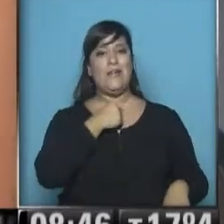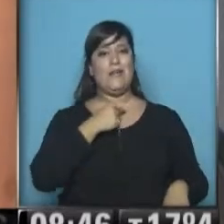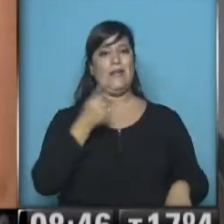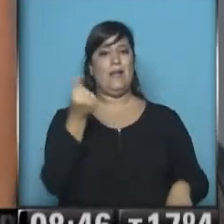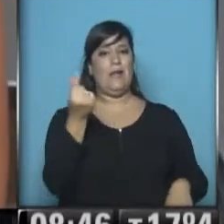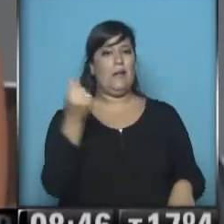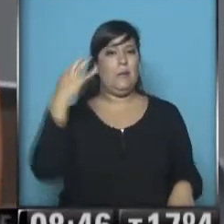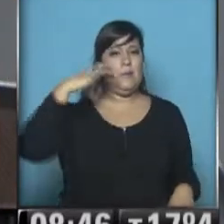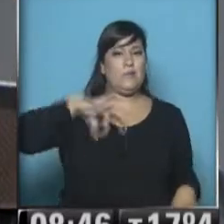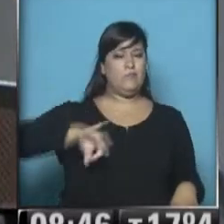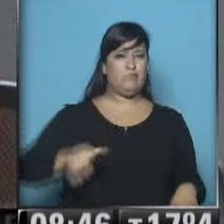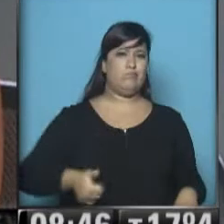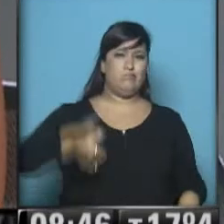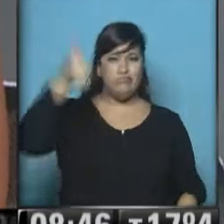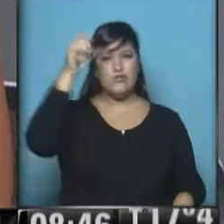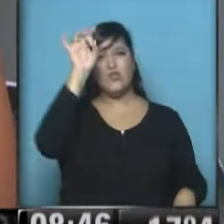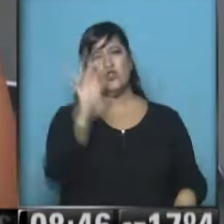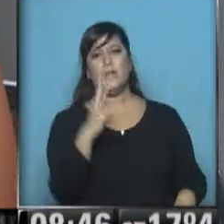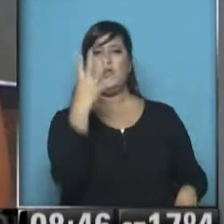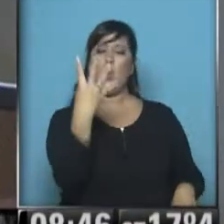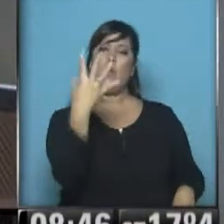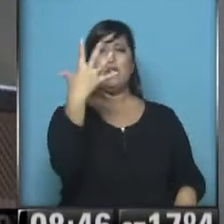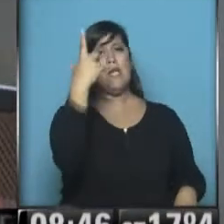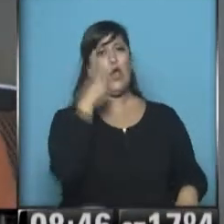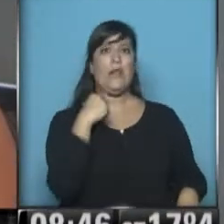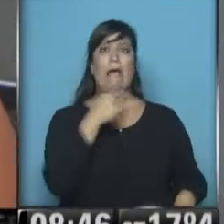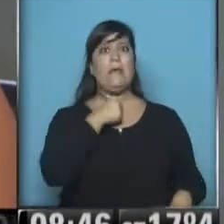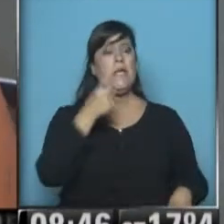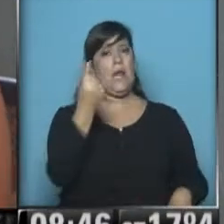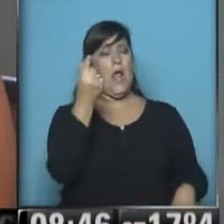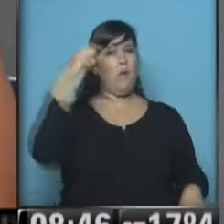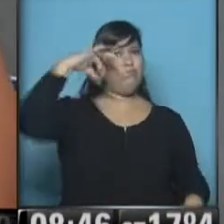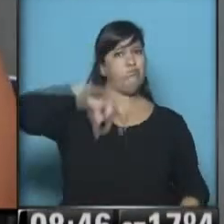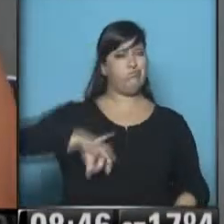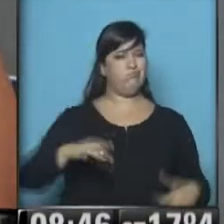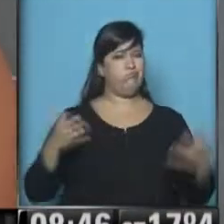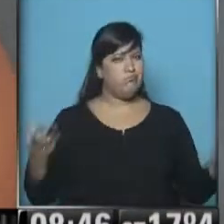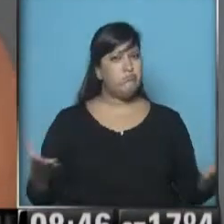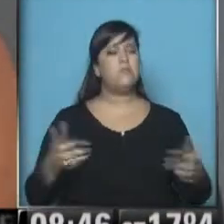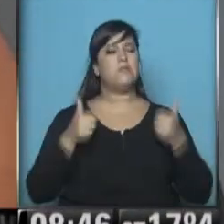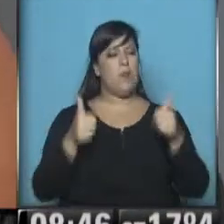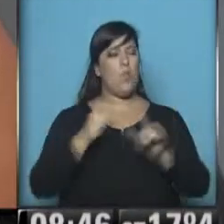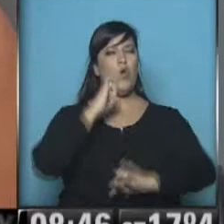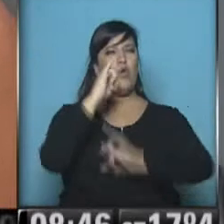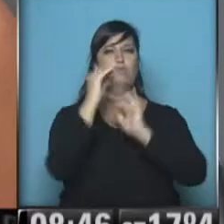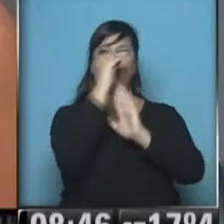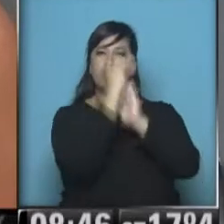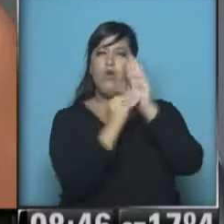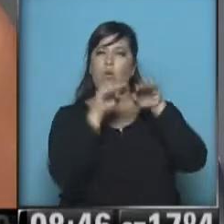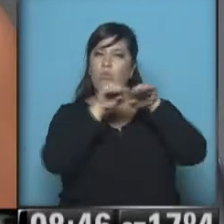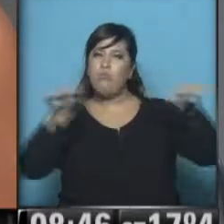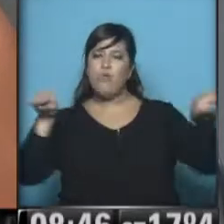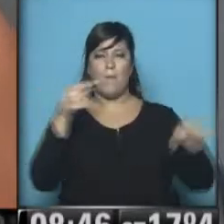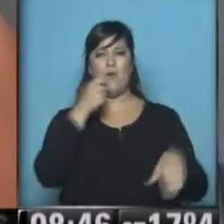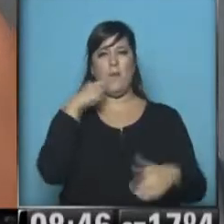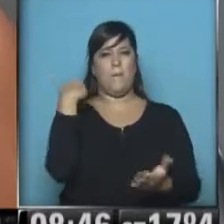precios extraordinarios en solamente 4 o 5 días. Bueno, por eso también es bueno recordar que los precios están estabilizados. Por ejemplo, propuestas